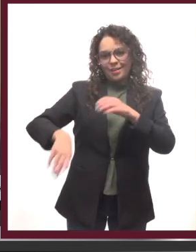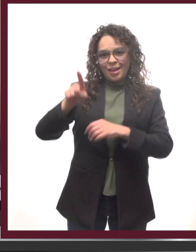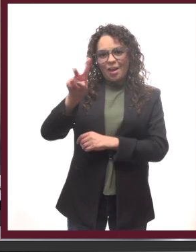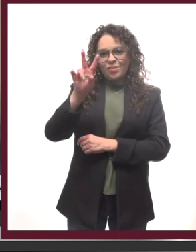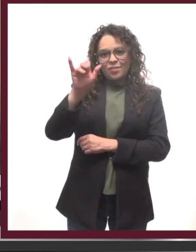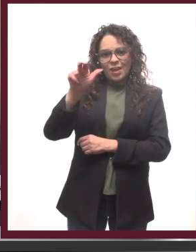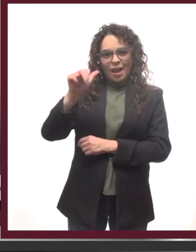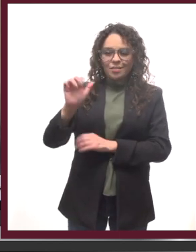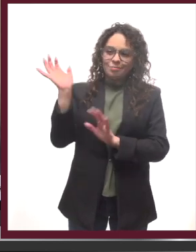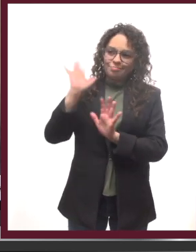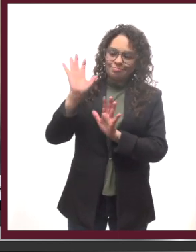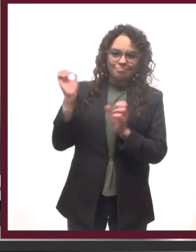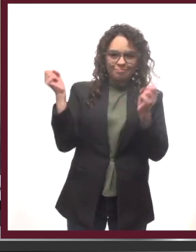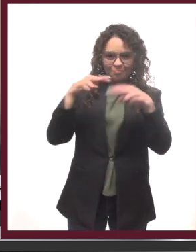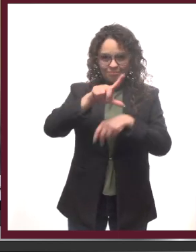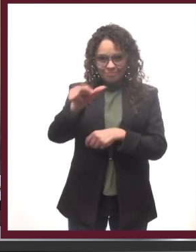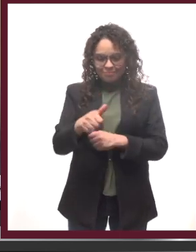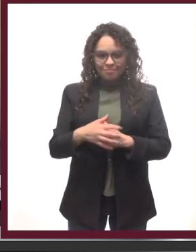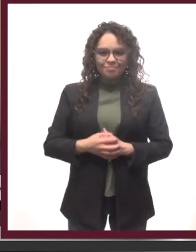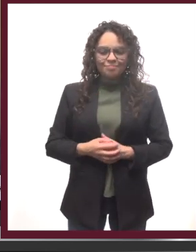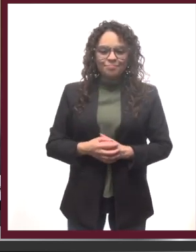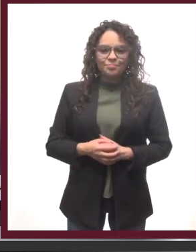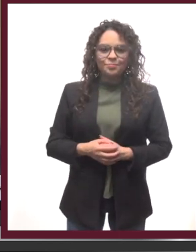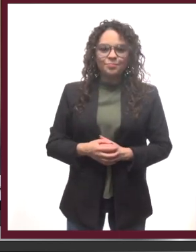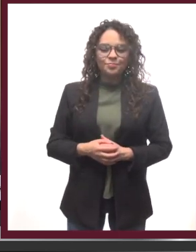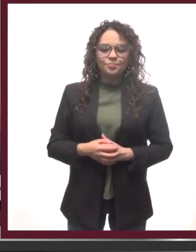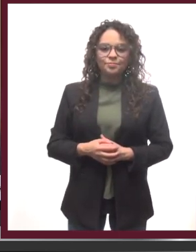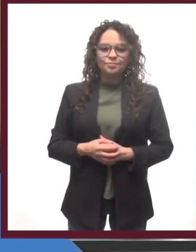trabajo final, Viviana. Eso fue todo, nos vemos.